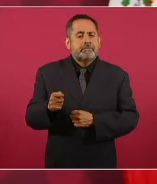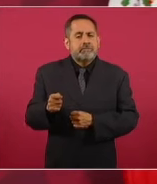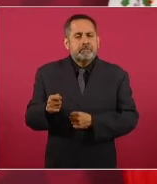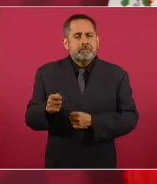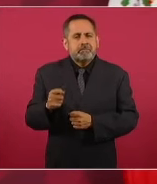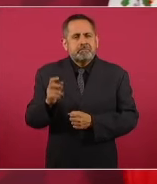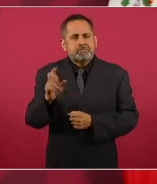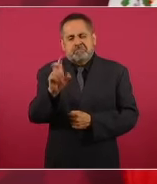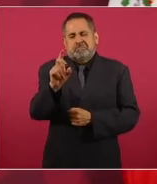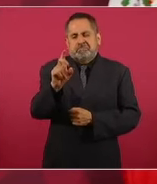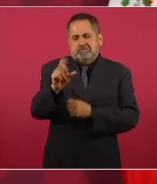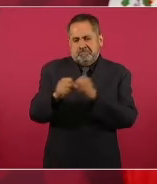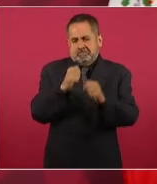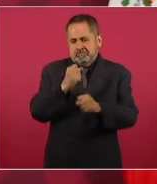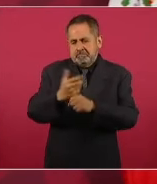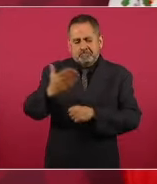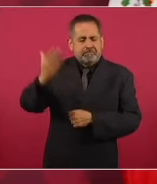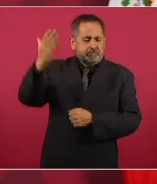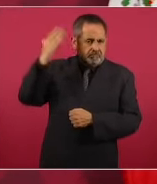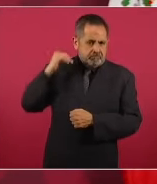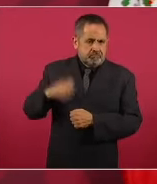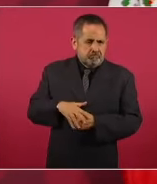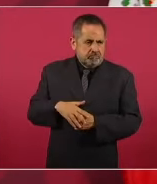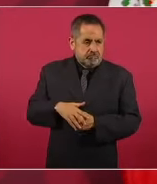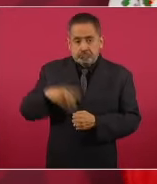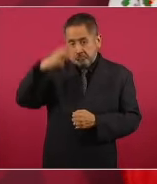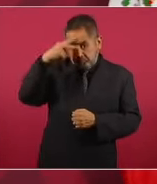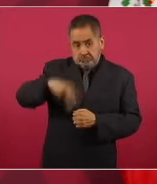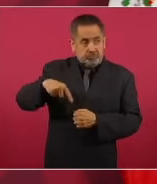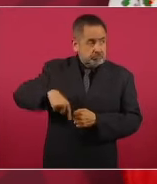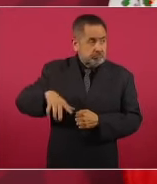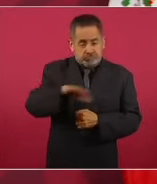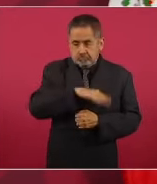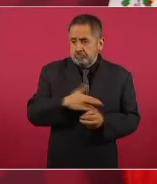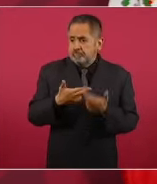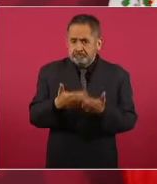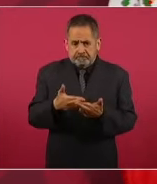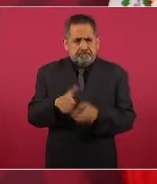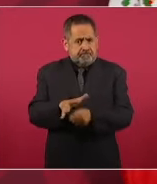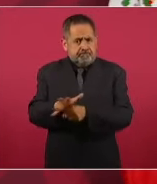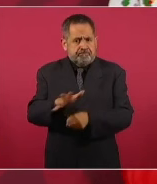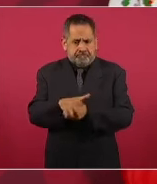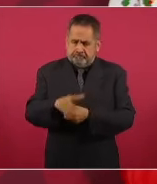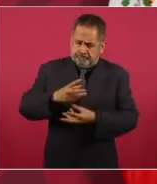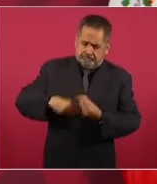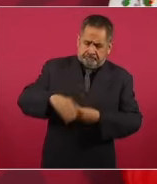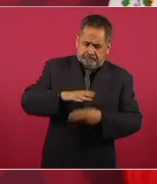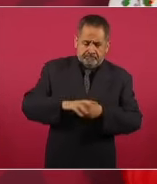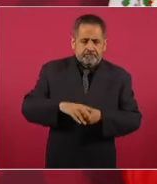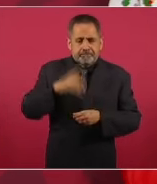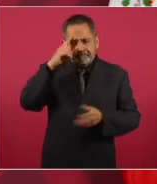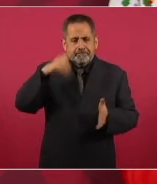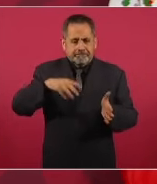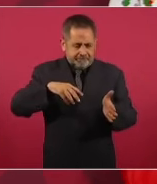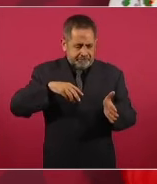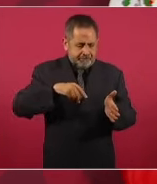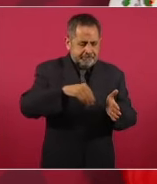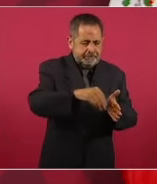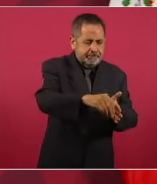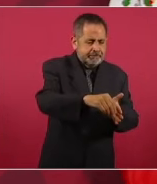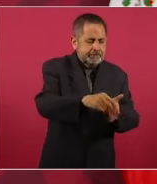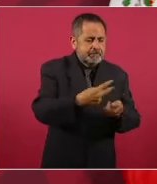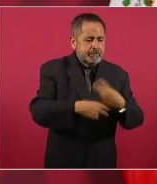30, no mucho, éramos autosuficientes en la producción de fertilizantes